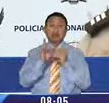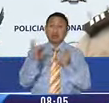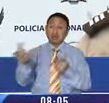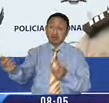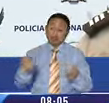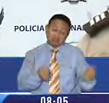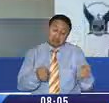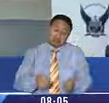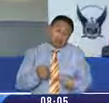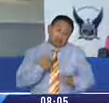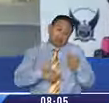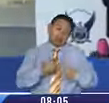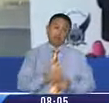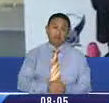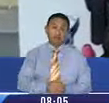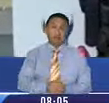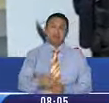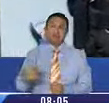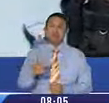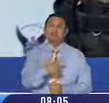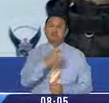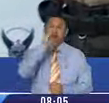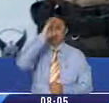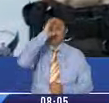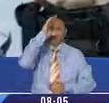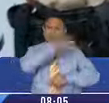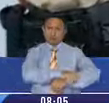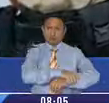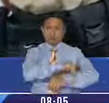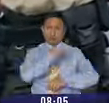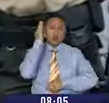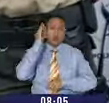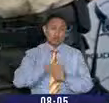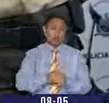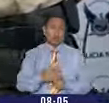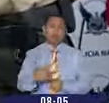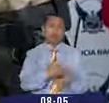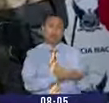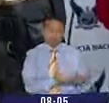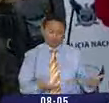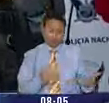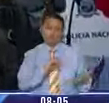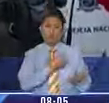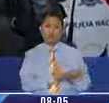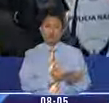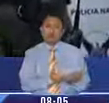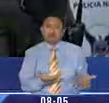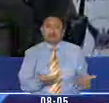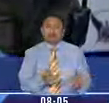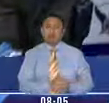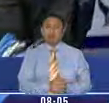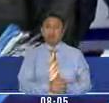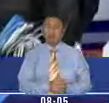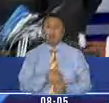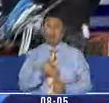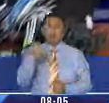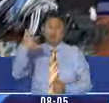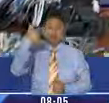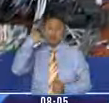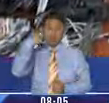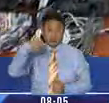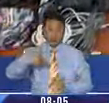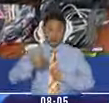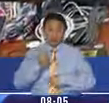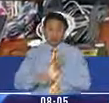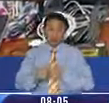que nos indicaba la señora. En la intervención de los uniformados, la mujer no pudo justificar la procedencia de los objetos. Incluso uno de los celulares que